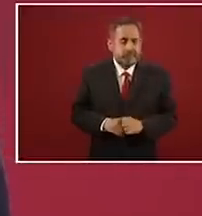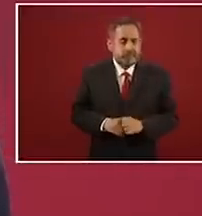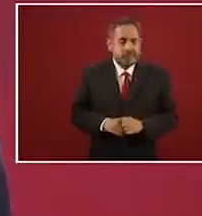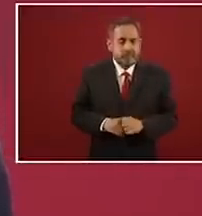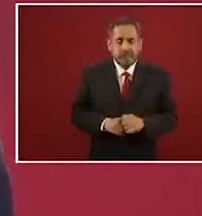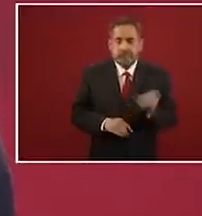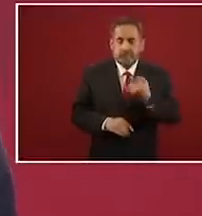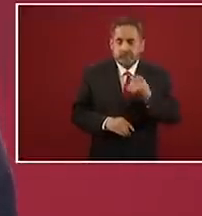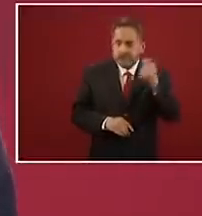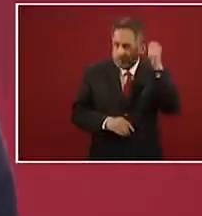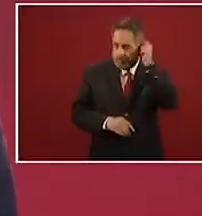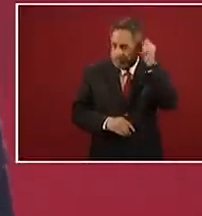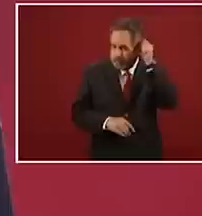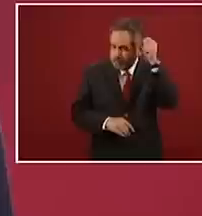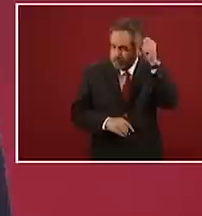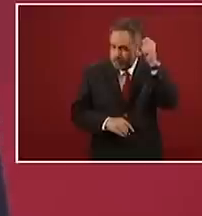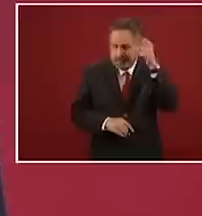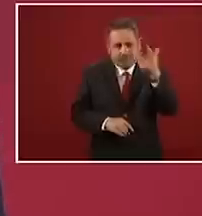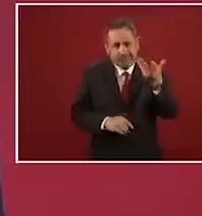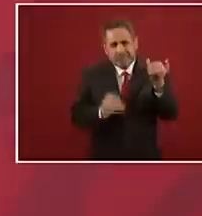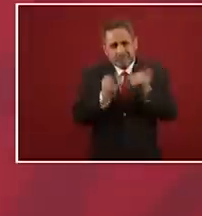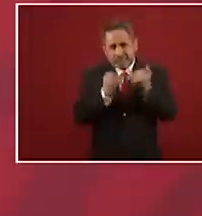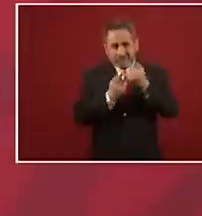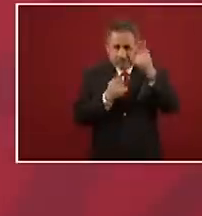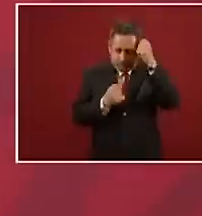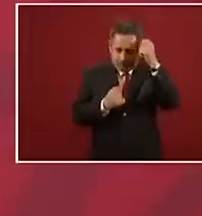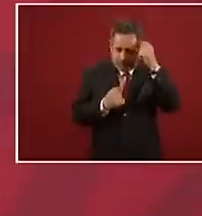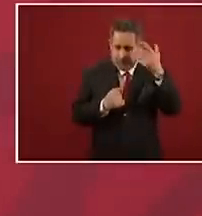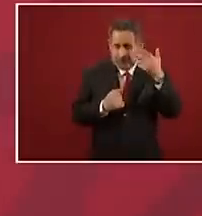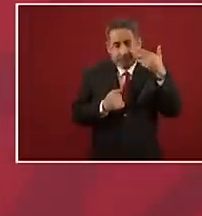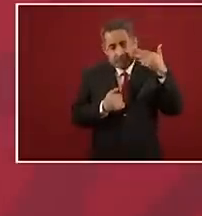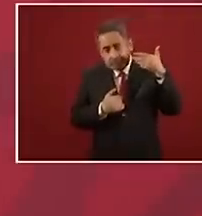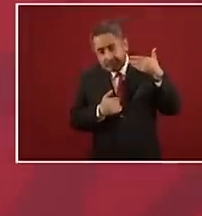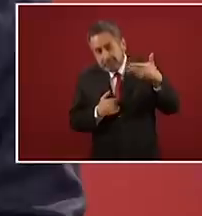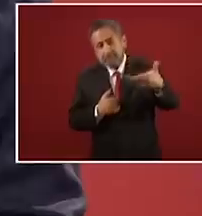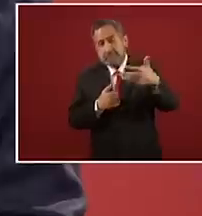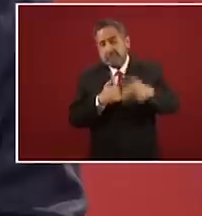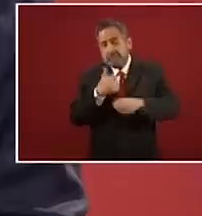Texcoco, era todo el sexenio.